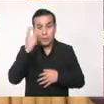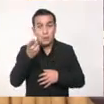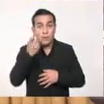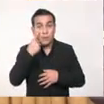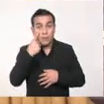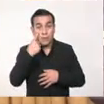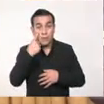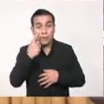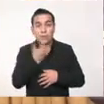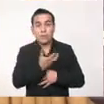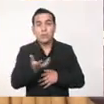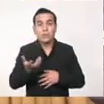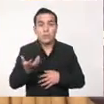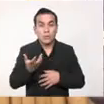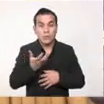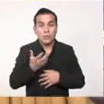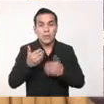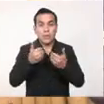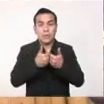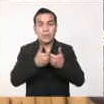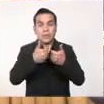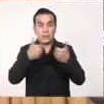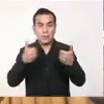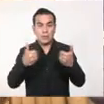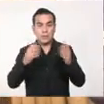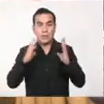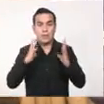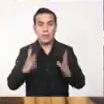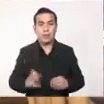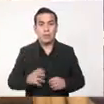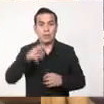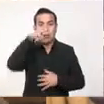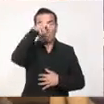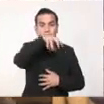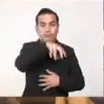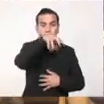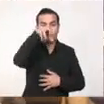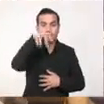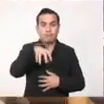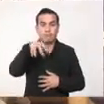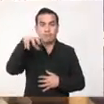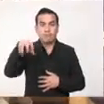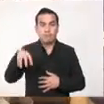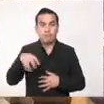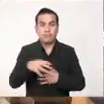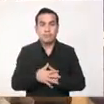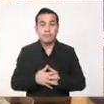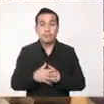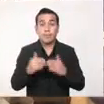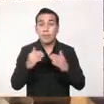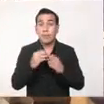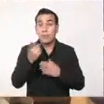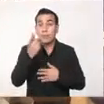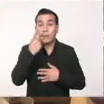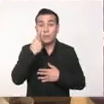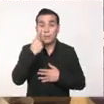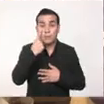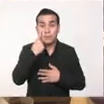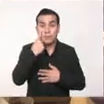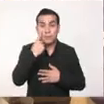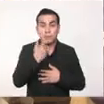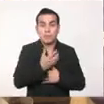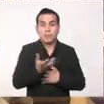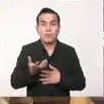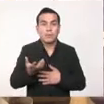para asegurar la plena separación de poderes y preservar